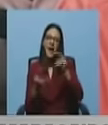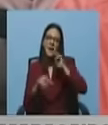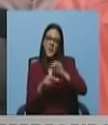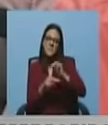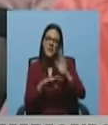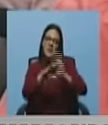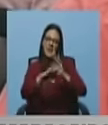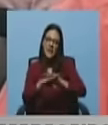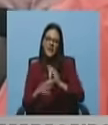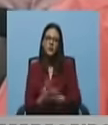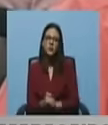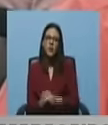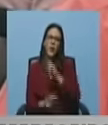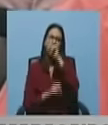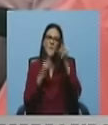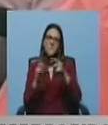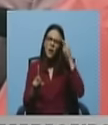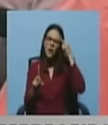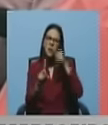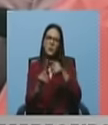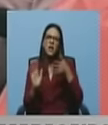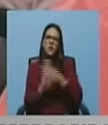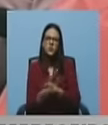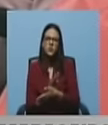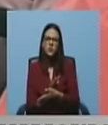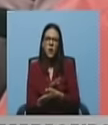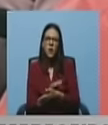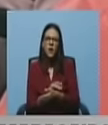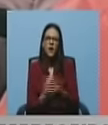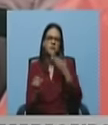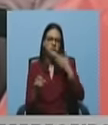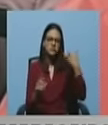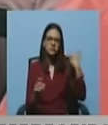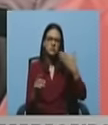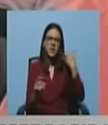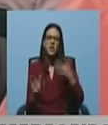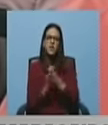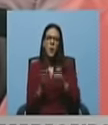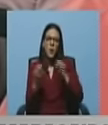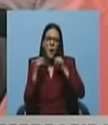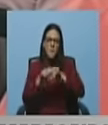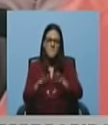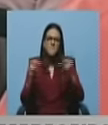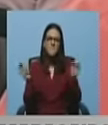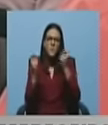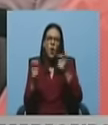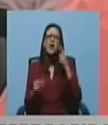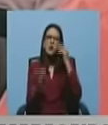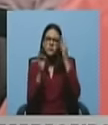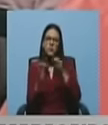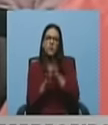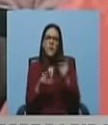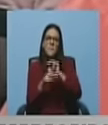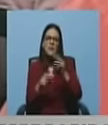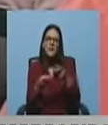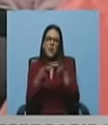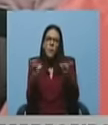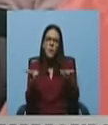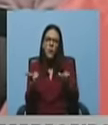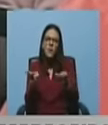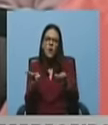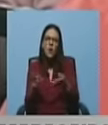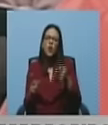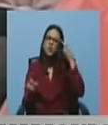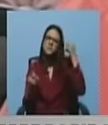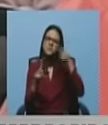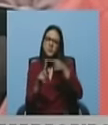ministro. La pregunta va orientada hacia las recientes publicaciones y confirmaciones del Ministerio Público